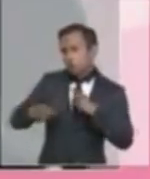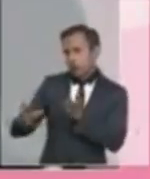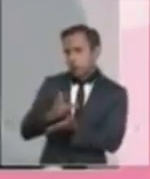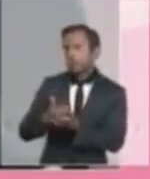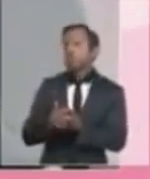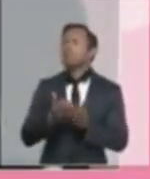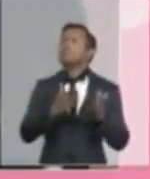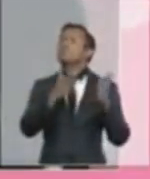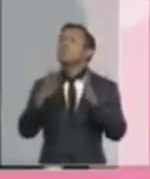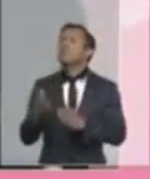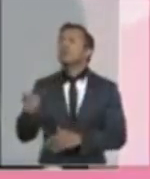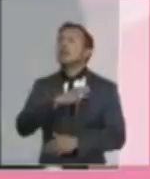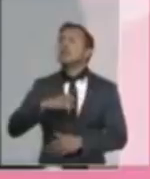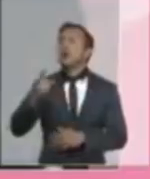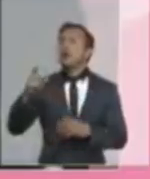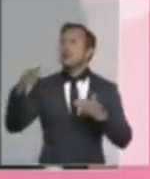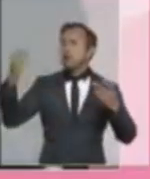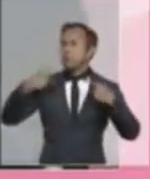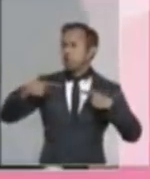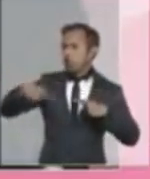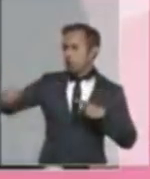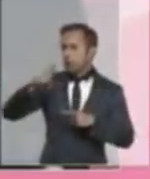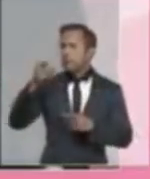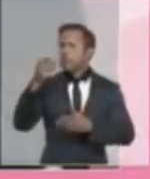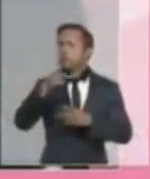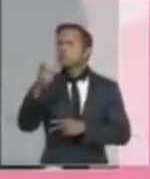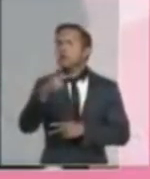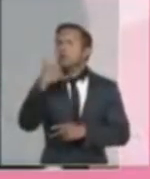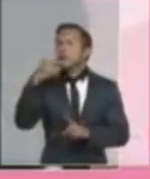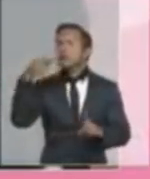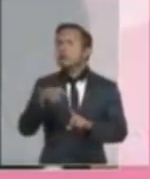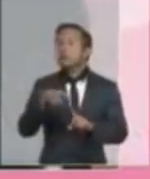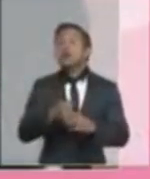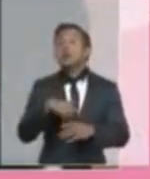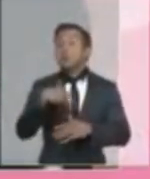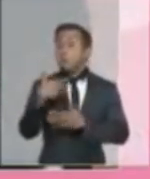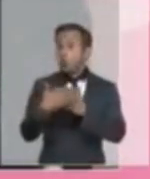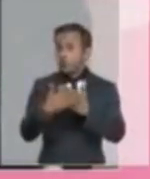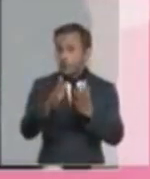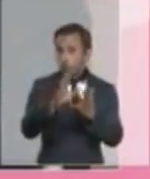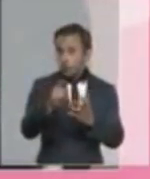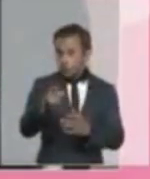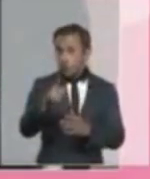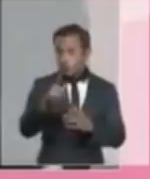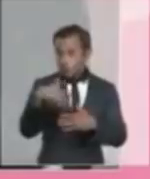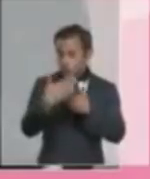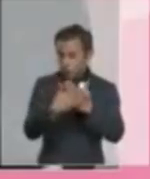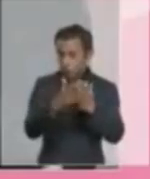las demandas de la sociedad civil, le pediría una respuesta a lo siguiente. ¿A favor de una reforma constitucional para un fiscal independiente y